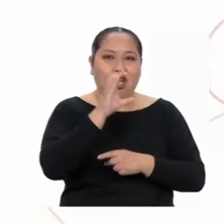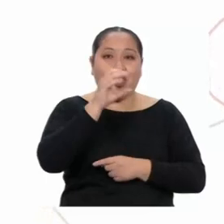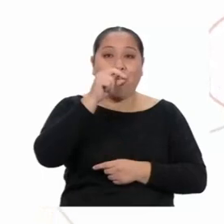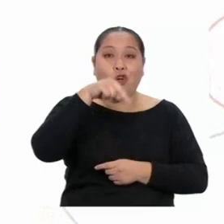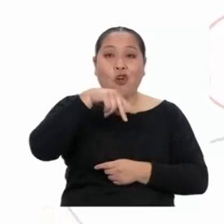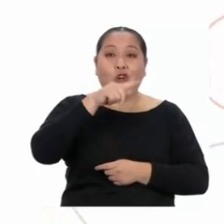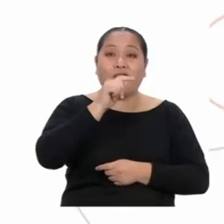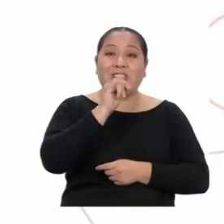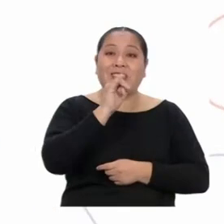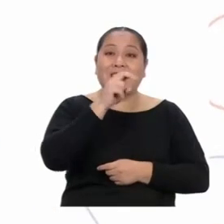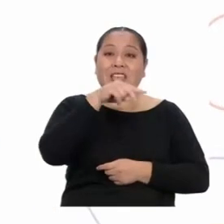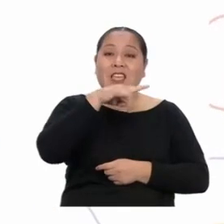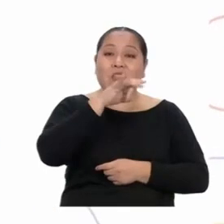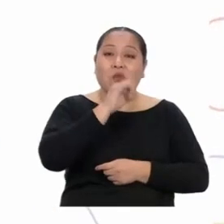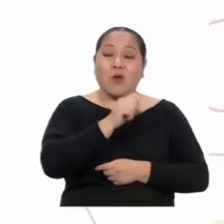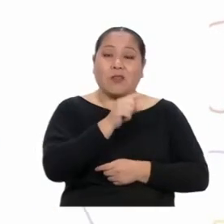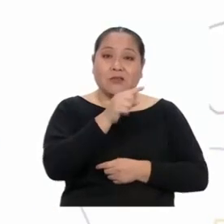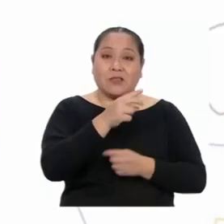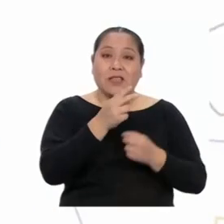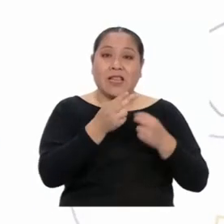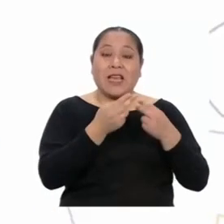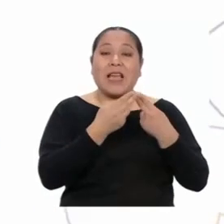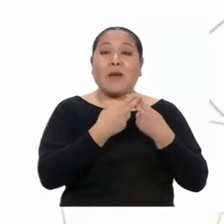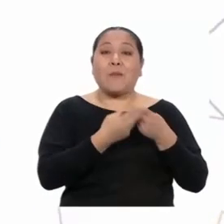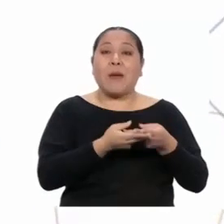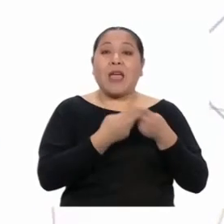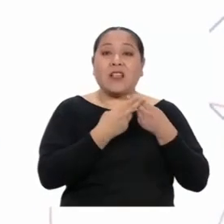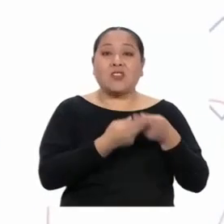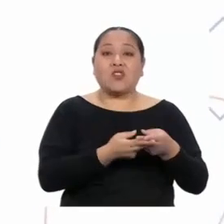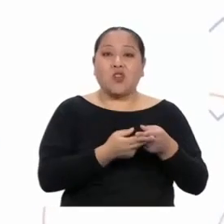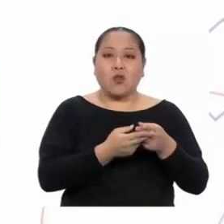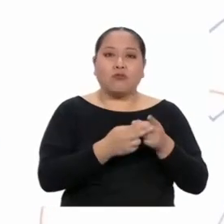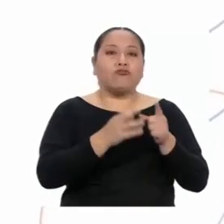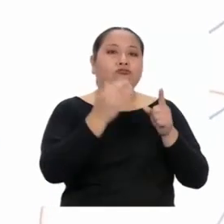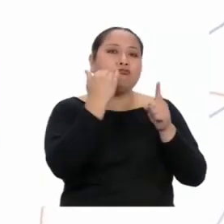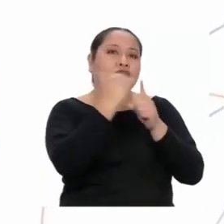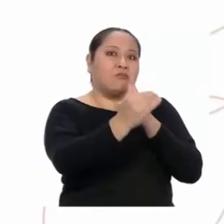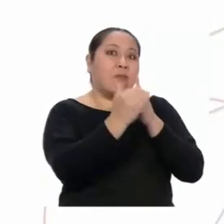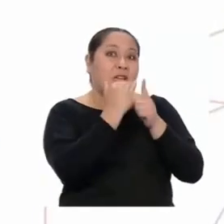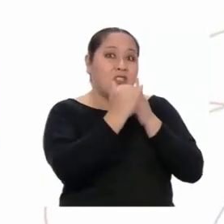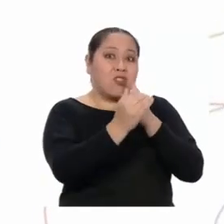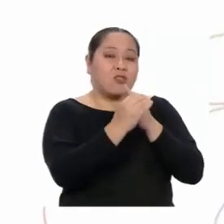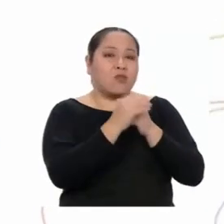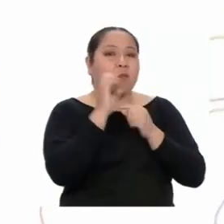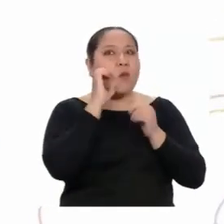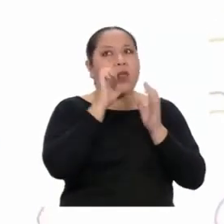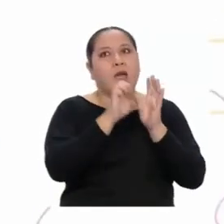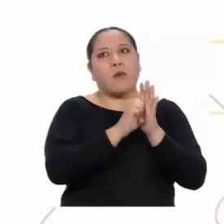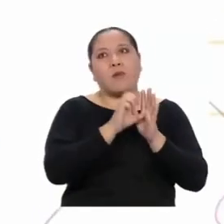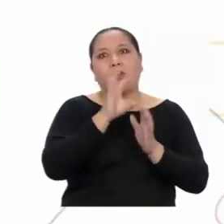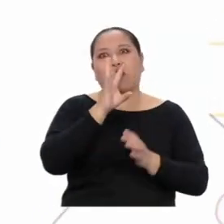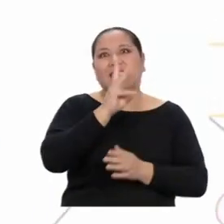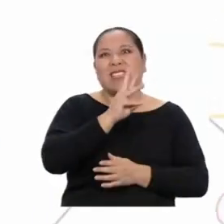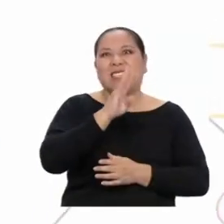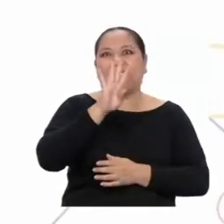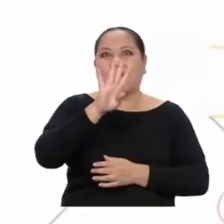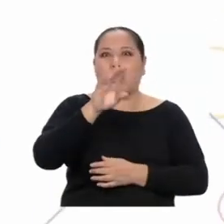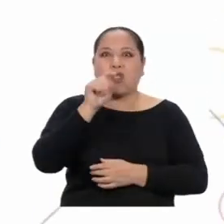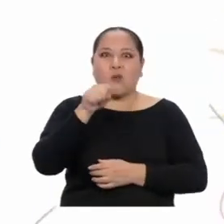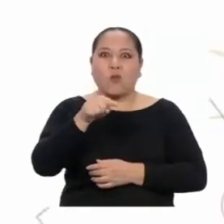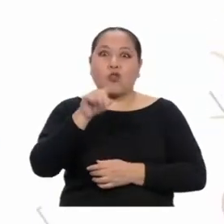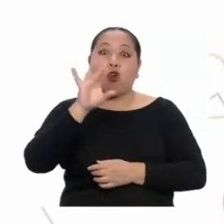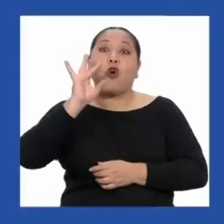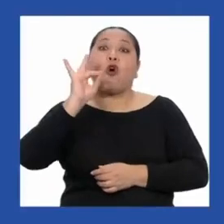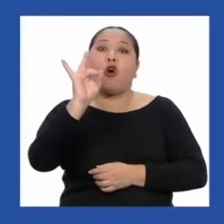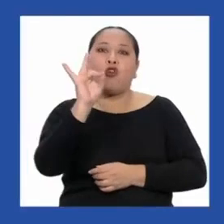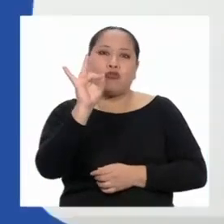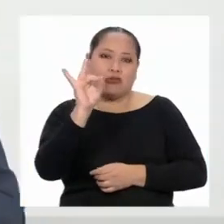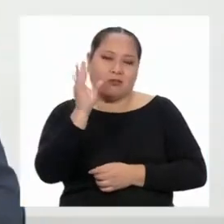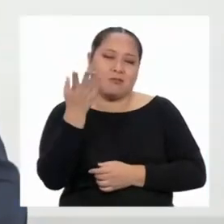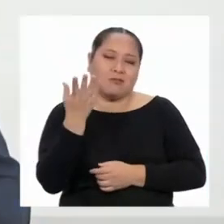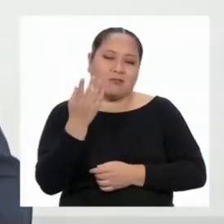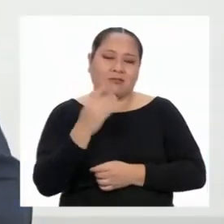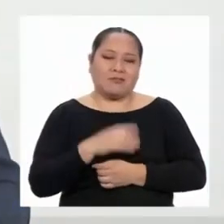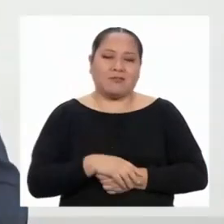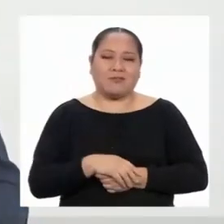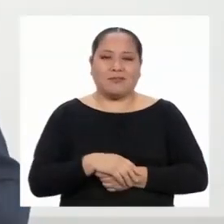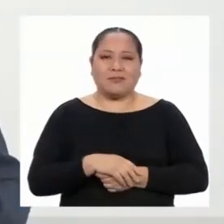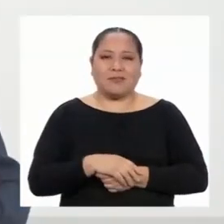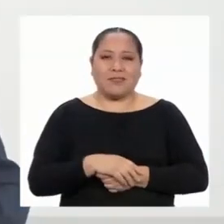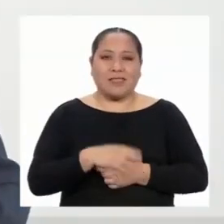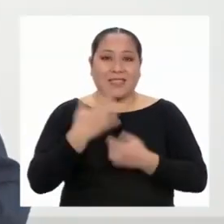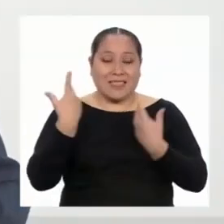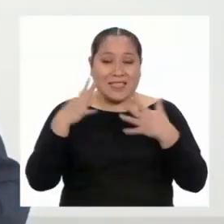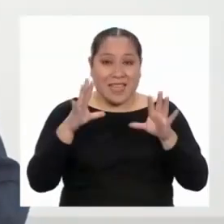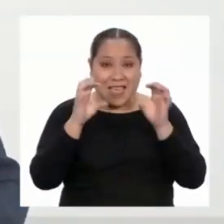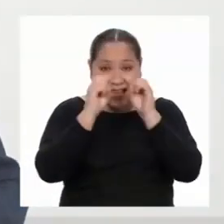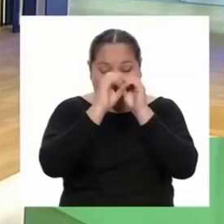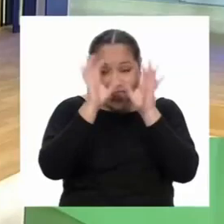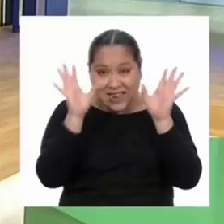porque cuando hablamos de kilogramos, pueden haber valores intermedios, como 64.8 kilogramos, por ejemplo. ¿Ahora ya